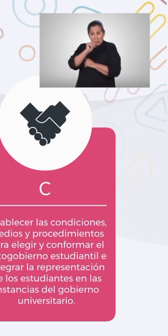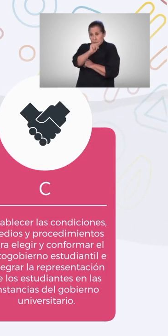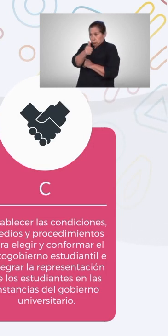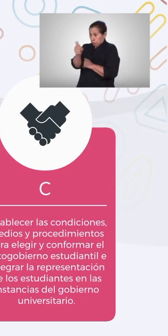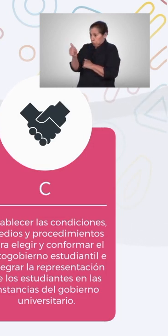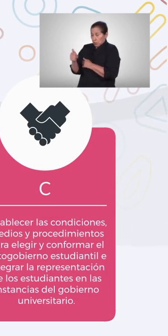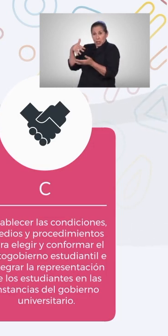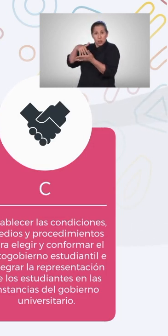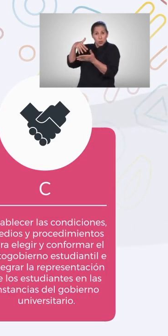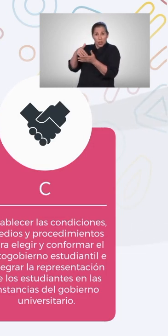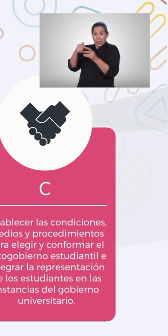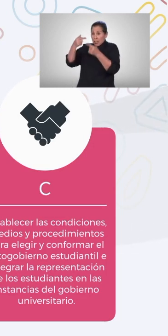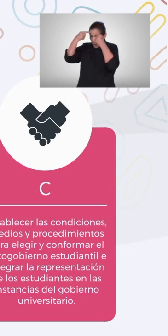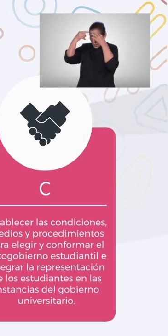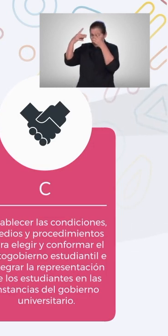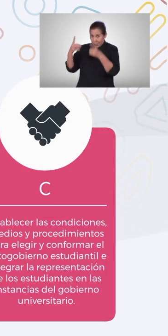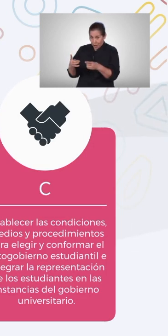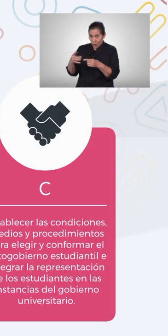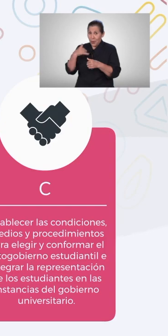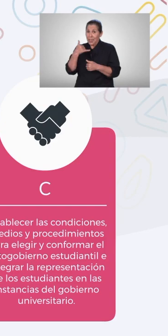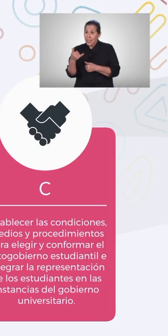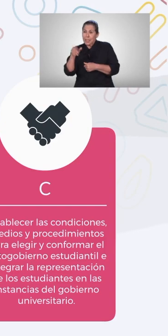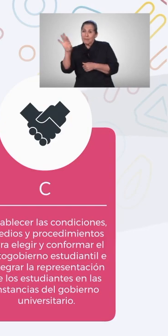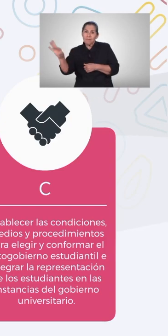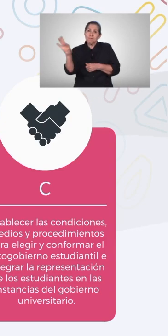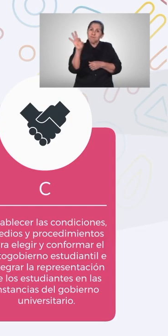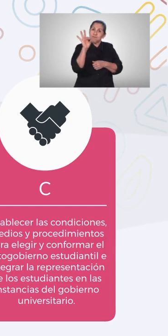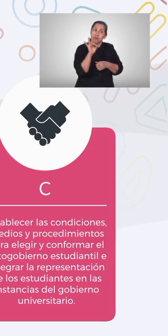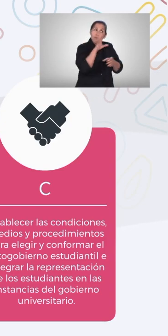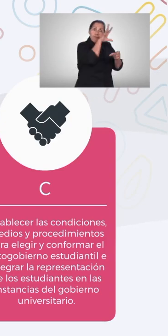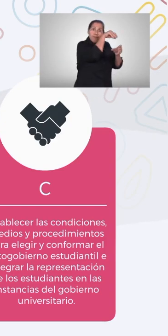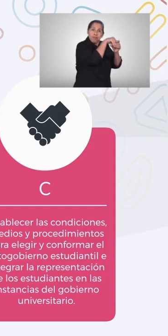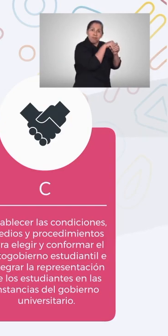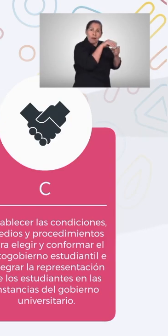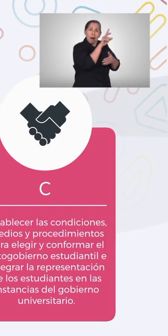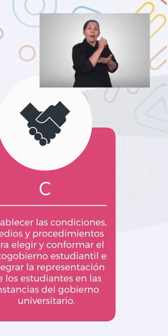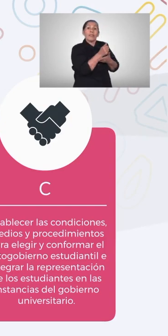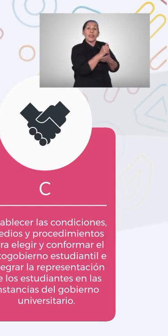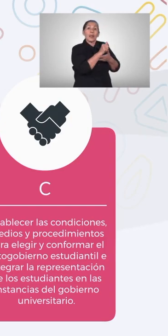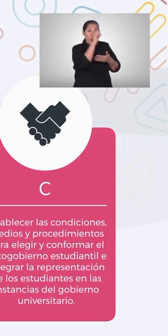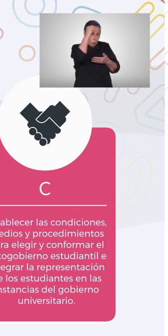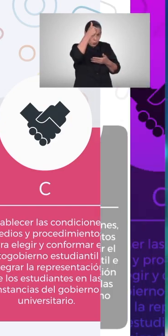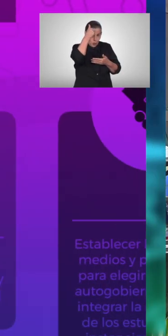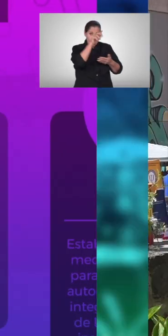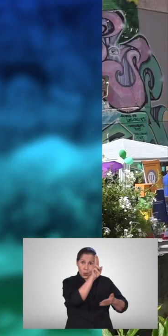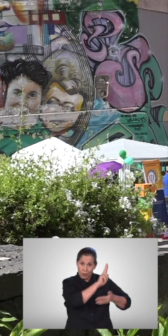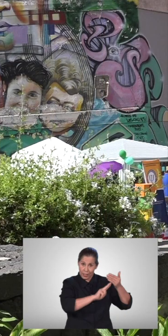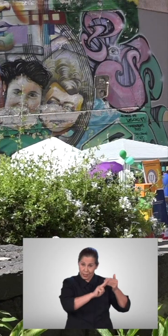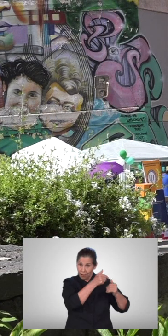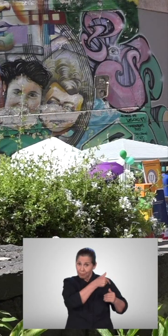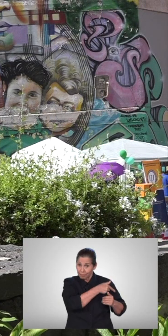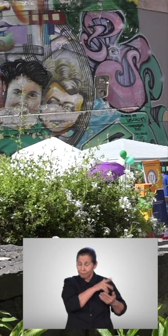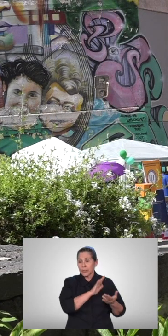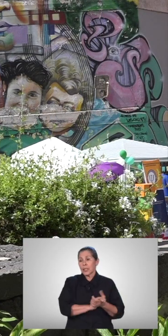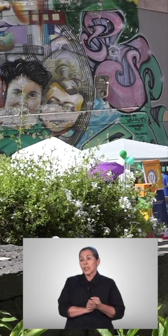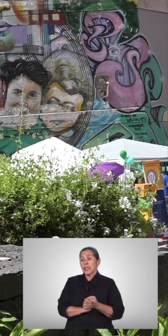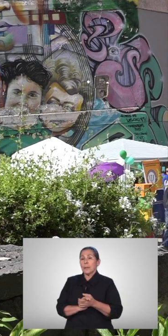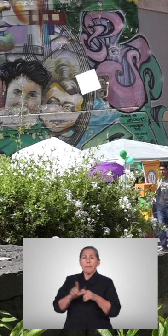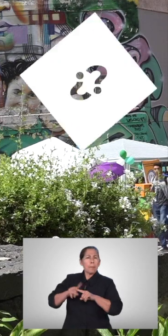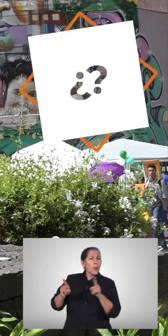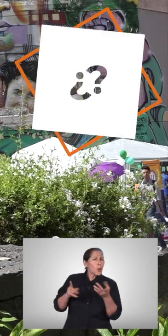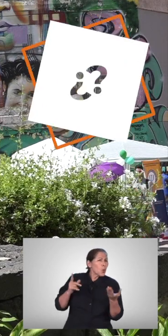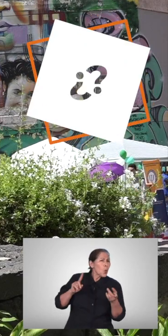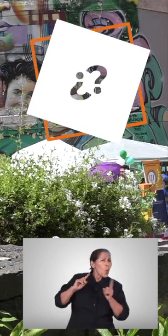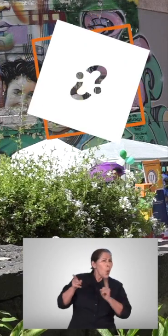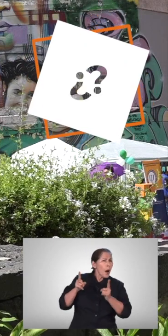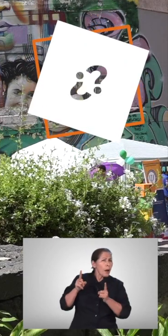e integrar la representación de los estudiantes en las instancias del gobierno universitario pero para qué cargos